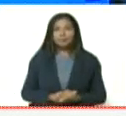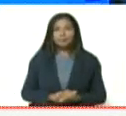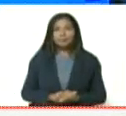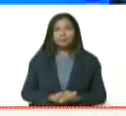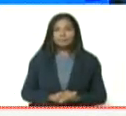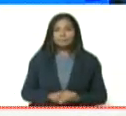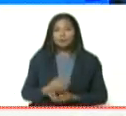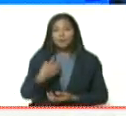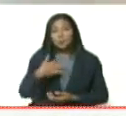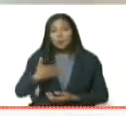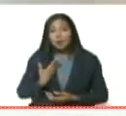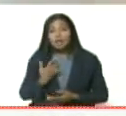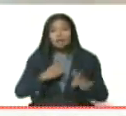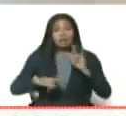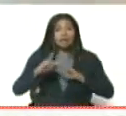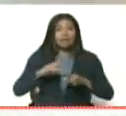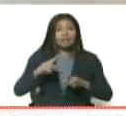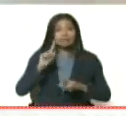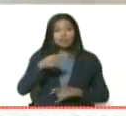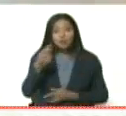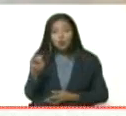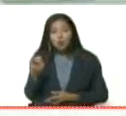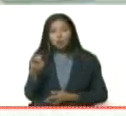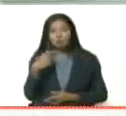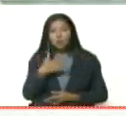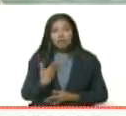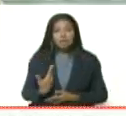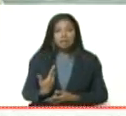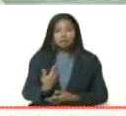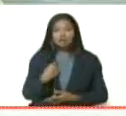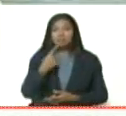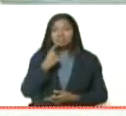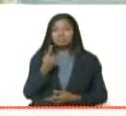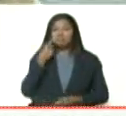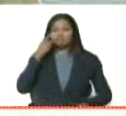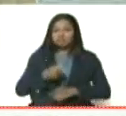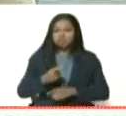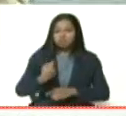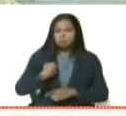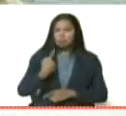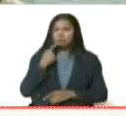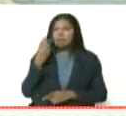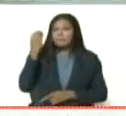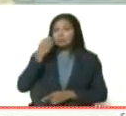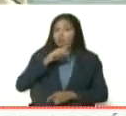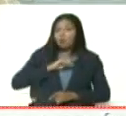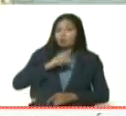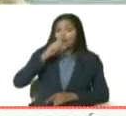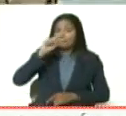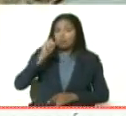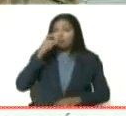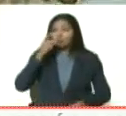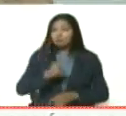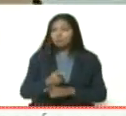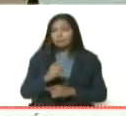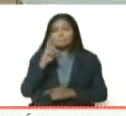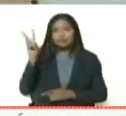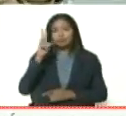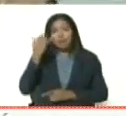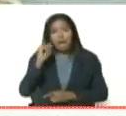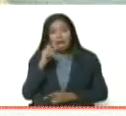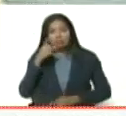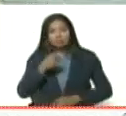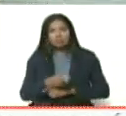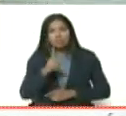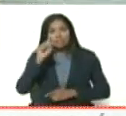¿Me puede querer o no a mí? Dicen que yo soy un dictador. Ustedes dirán si yo soy un dictador y en Venezuela hay una dictadura.